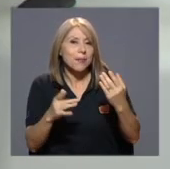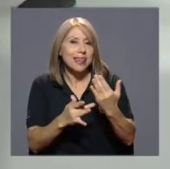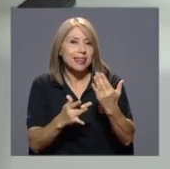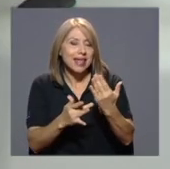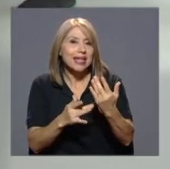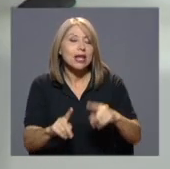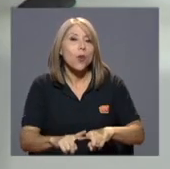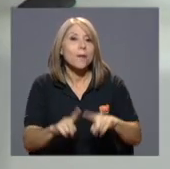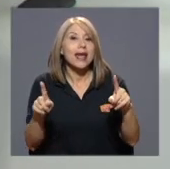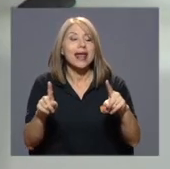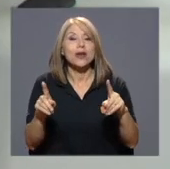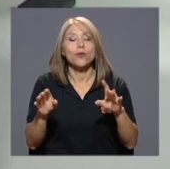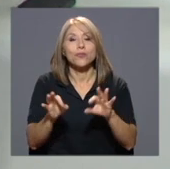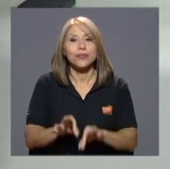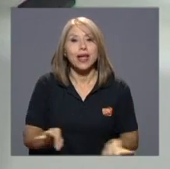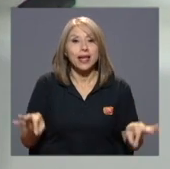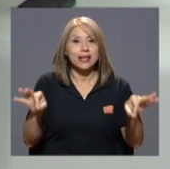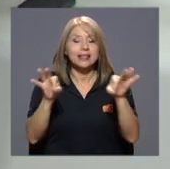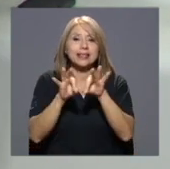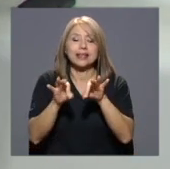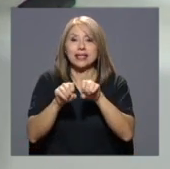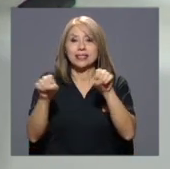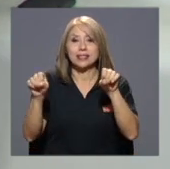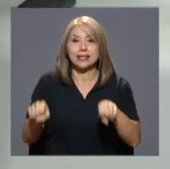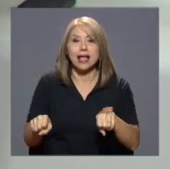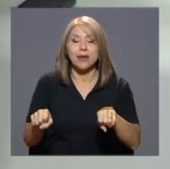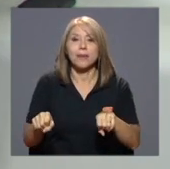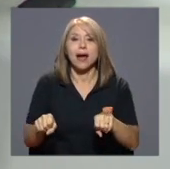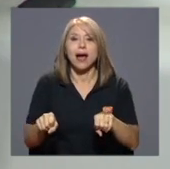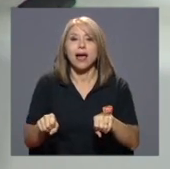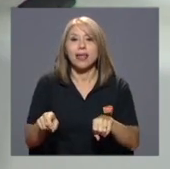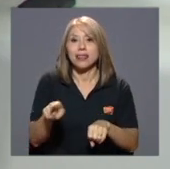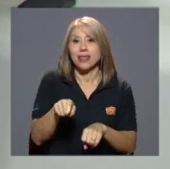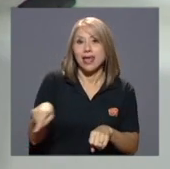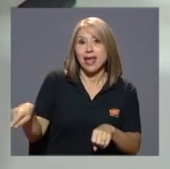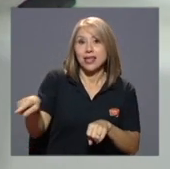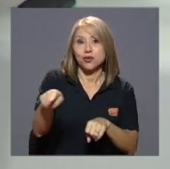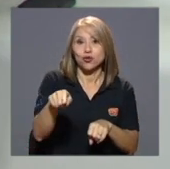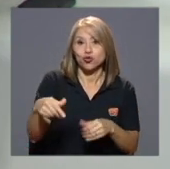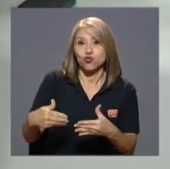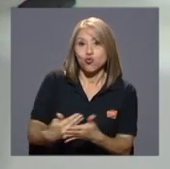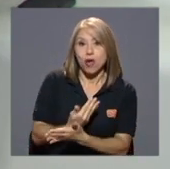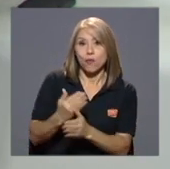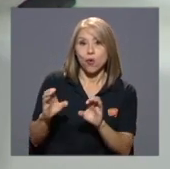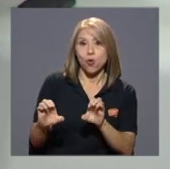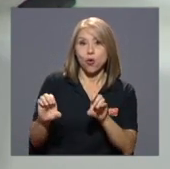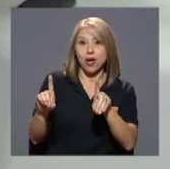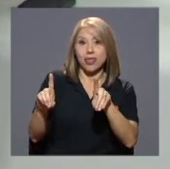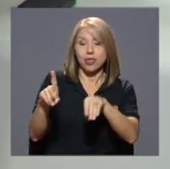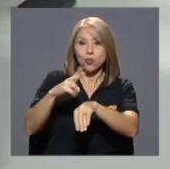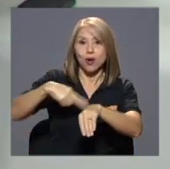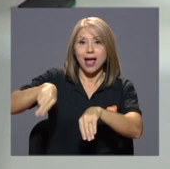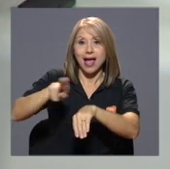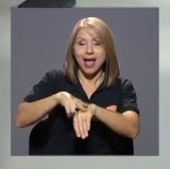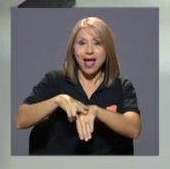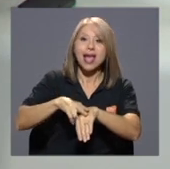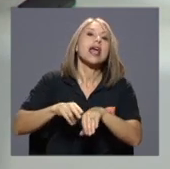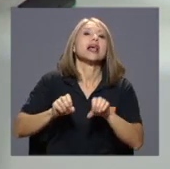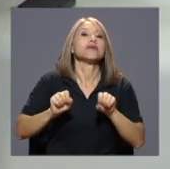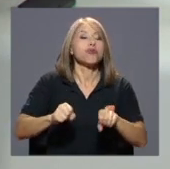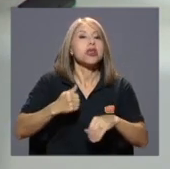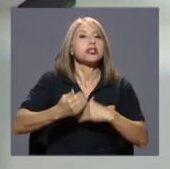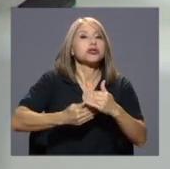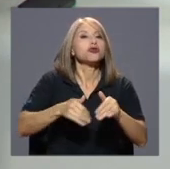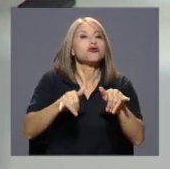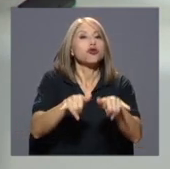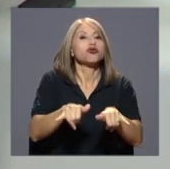actuarialmente, pero esencialmente el sistema de ellos nuevo, el nuevo, es sostenible a una tasa de interés